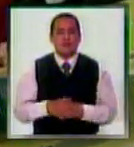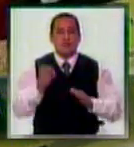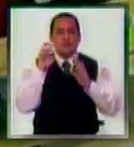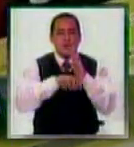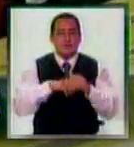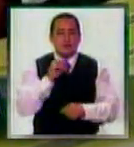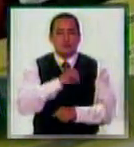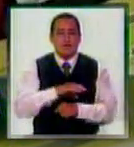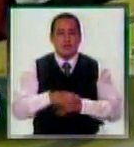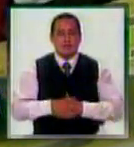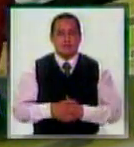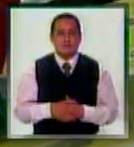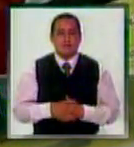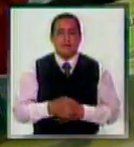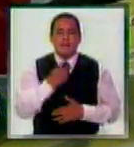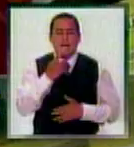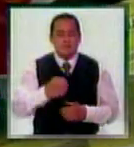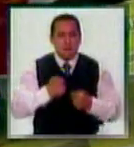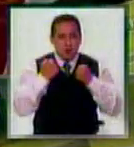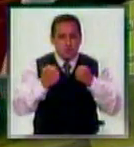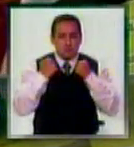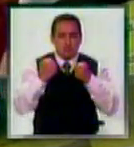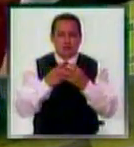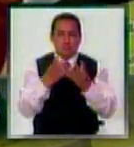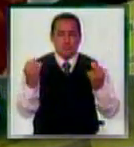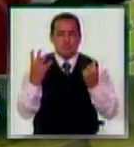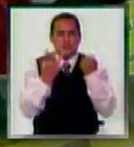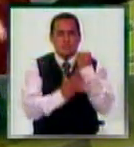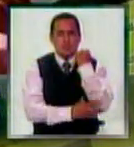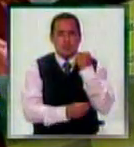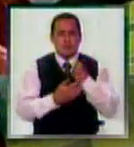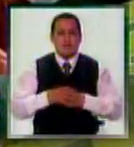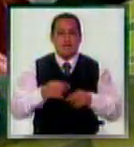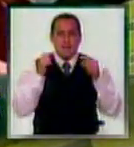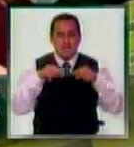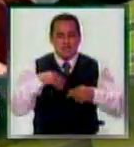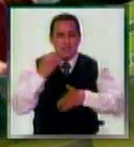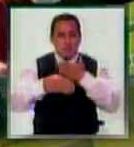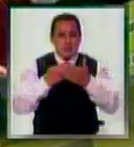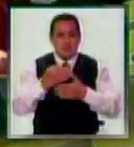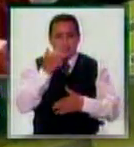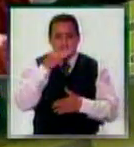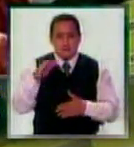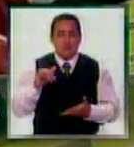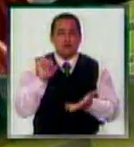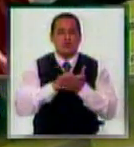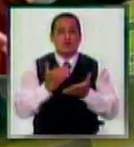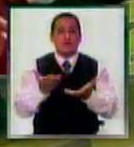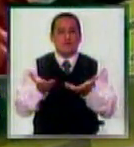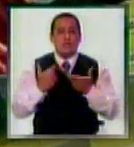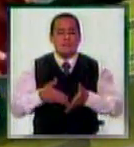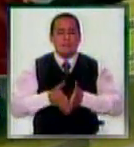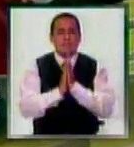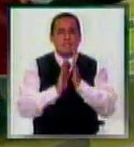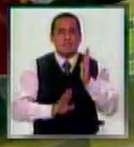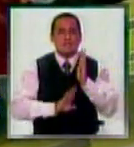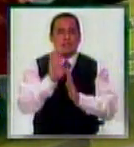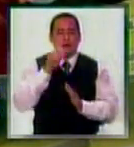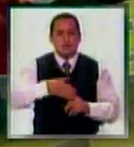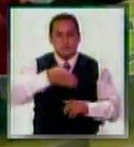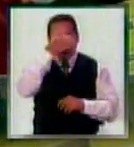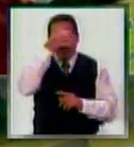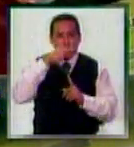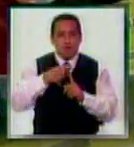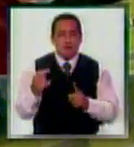programas sociales, es para luchar contra la extrema pobreza. Esta generación de niños, lo que nos deben de pedir es desarrollo,